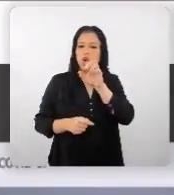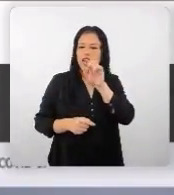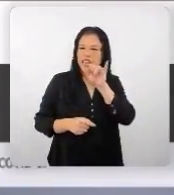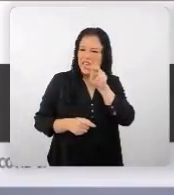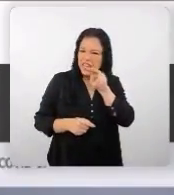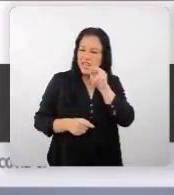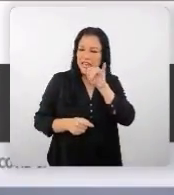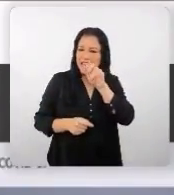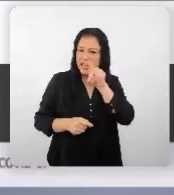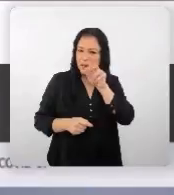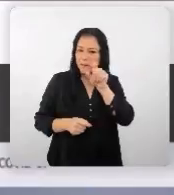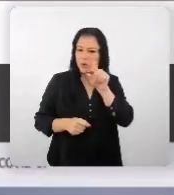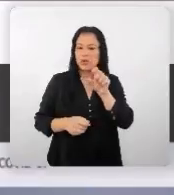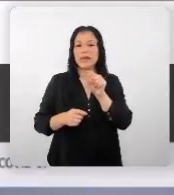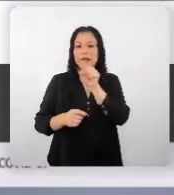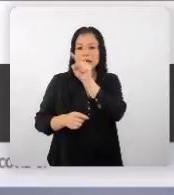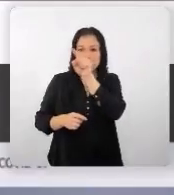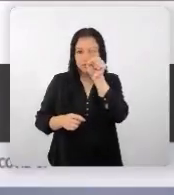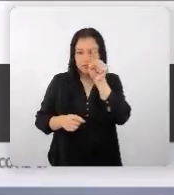Específicamente en la sección de